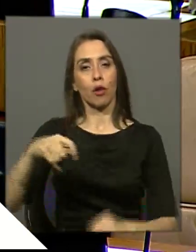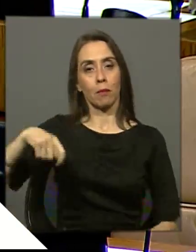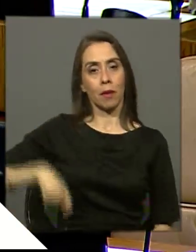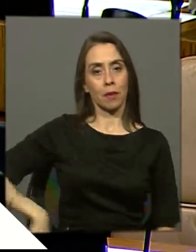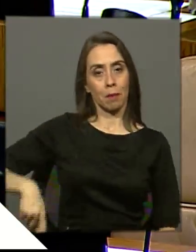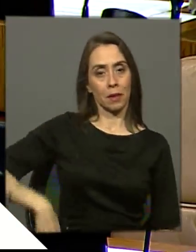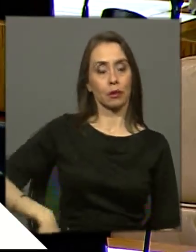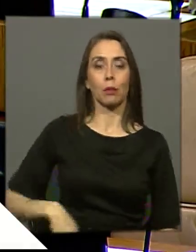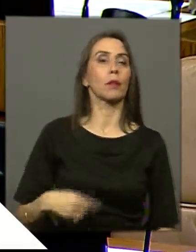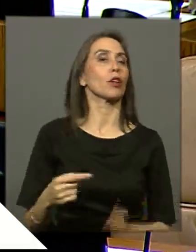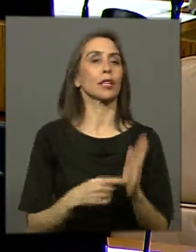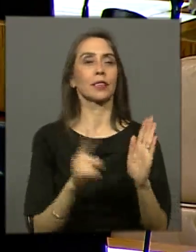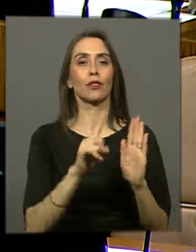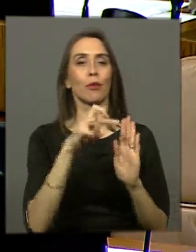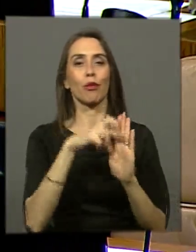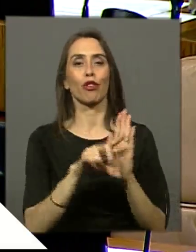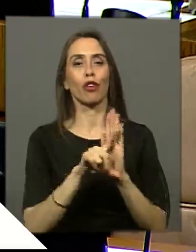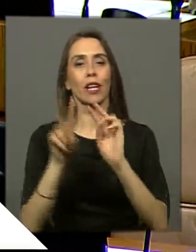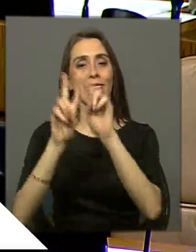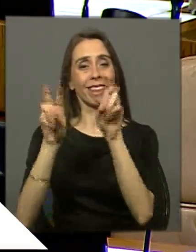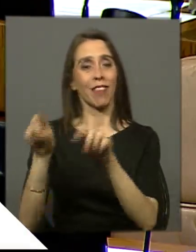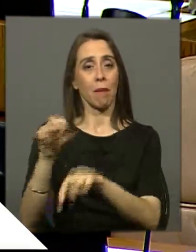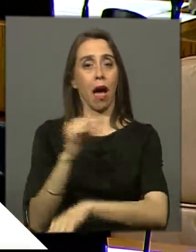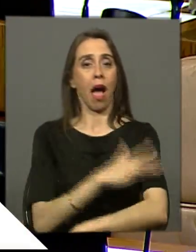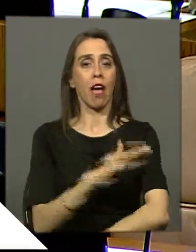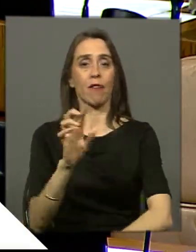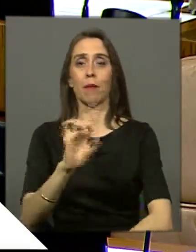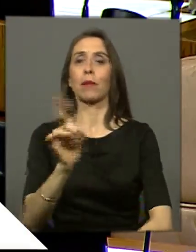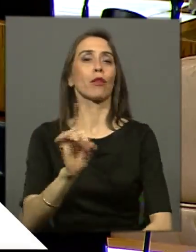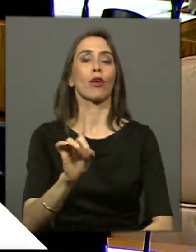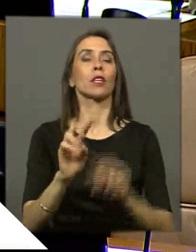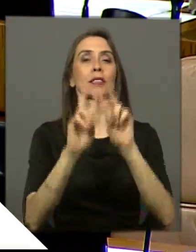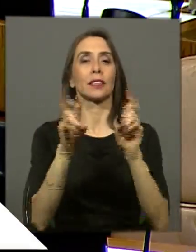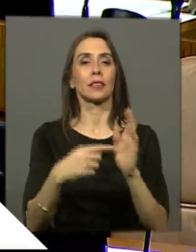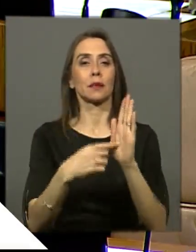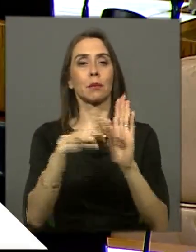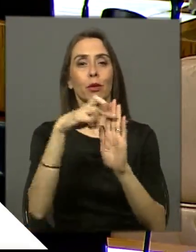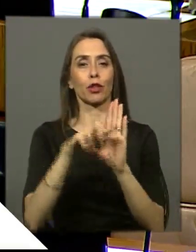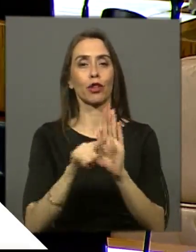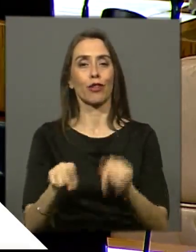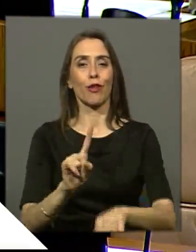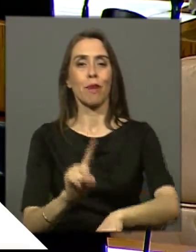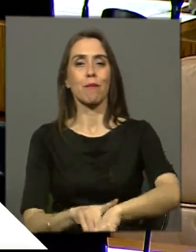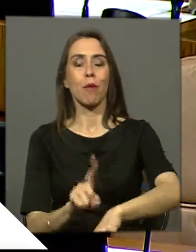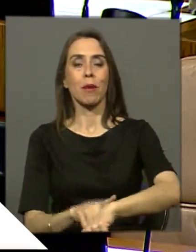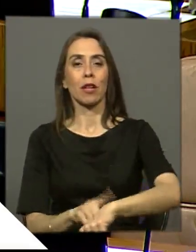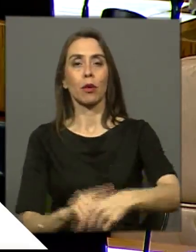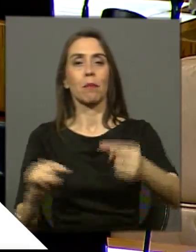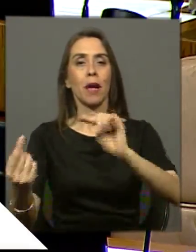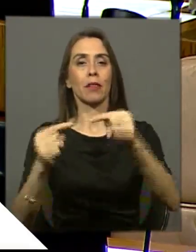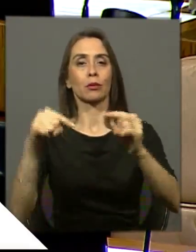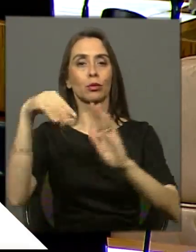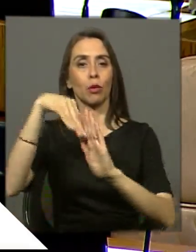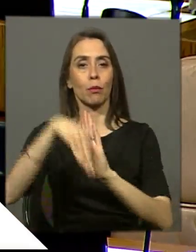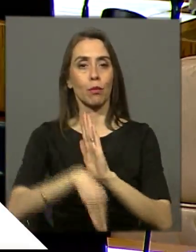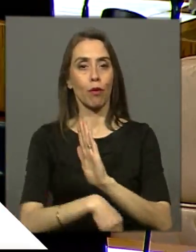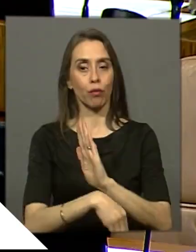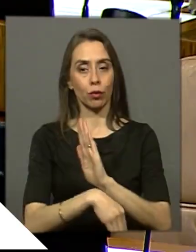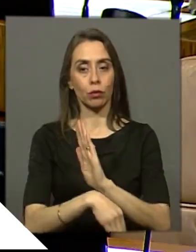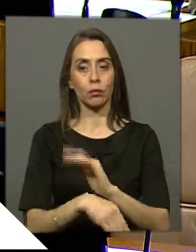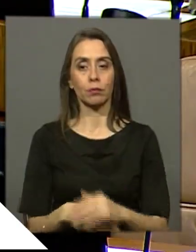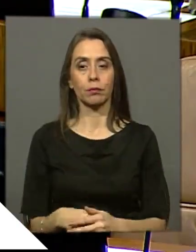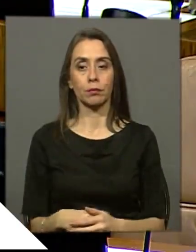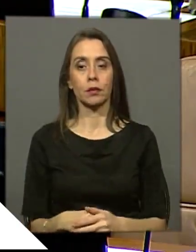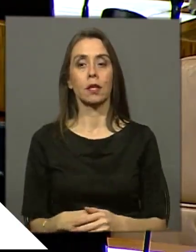es este el proyecto de ley para hacer esta discusión no es este el proyecto de ley ni esta es la oportunidad para hacer la discusión profunda más